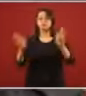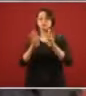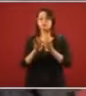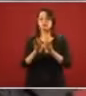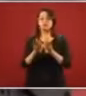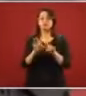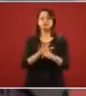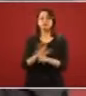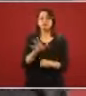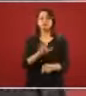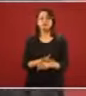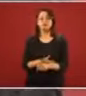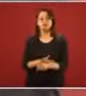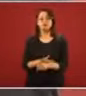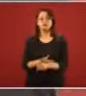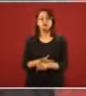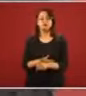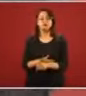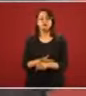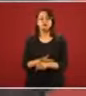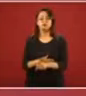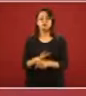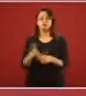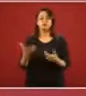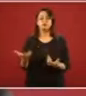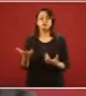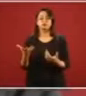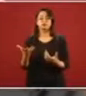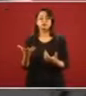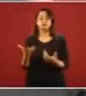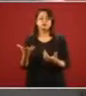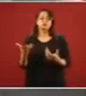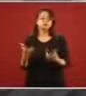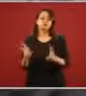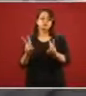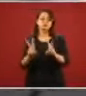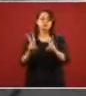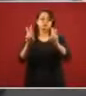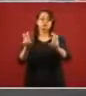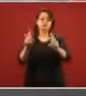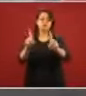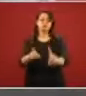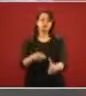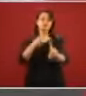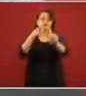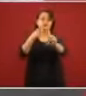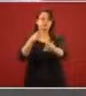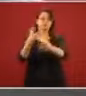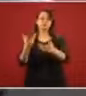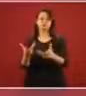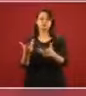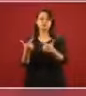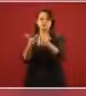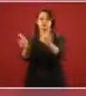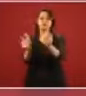es la lucha por una causa, la lucha gremial,